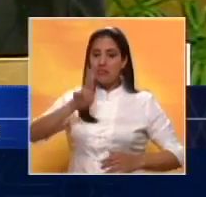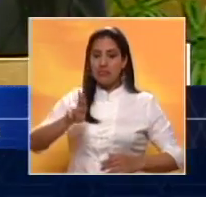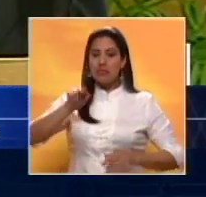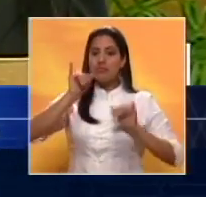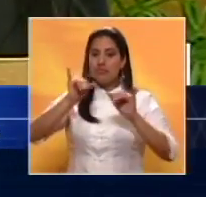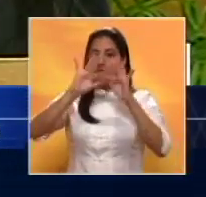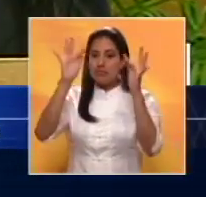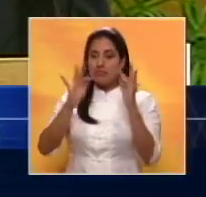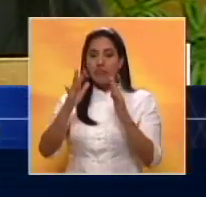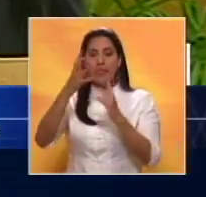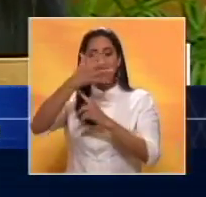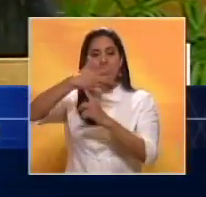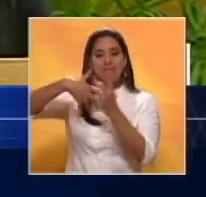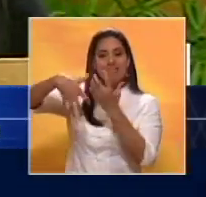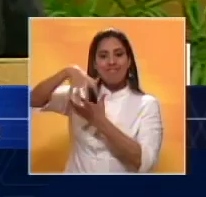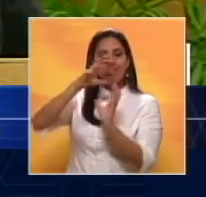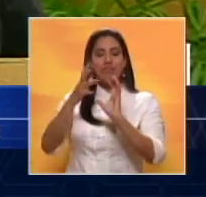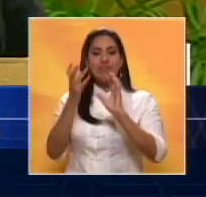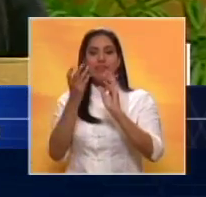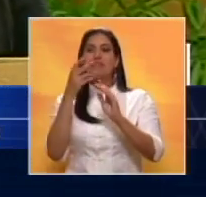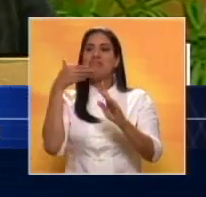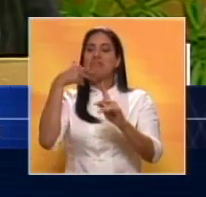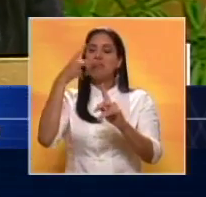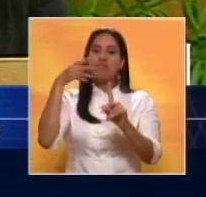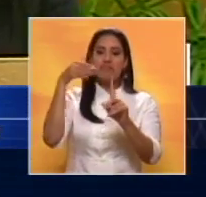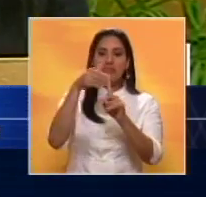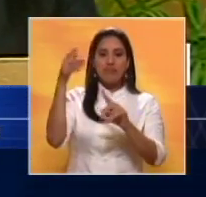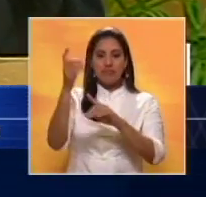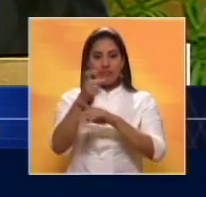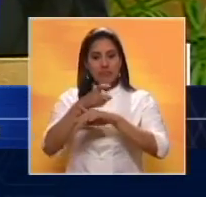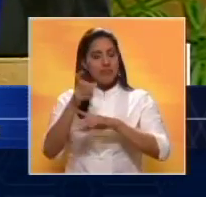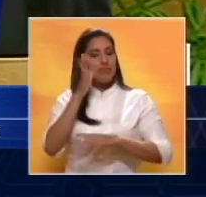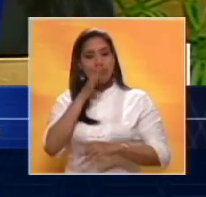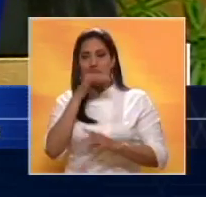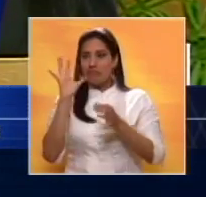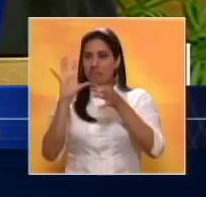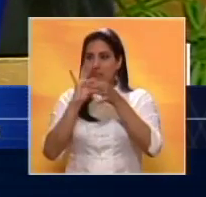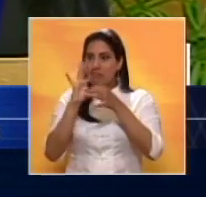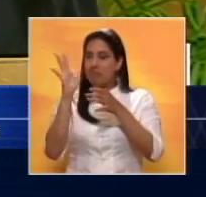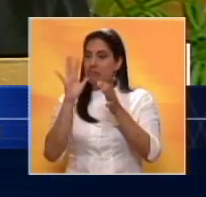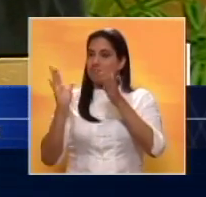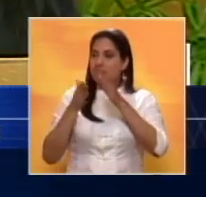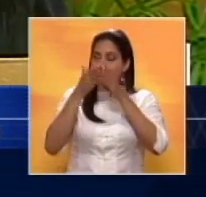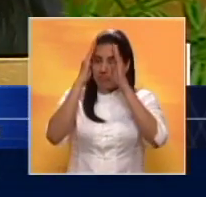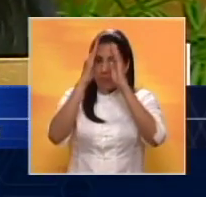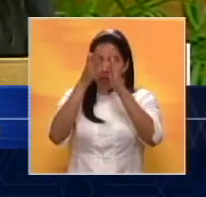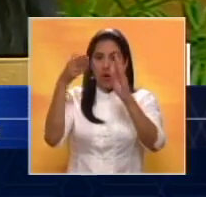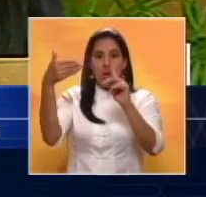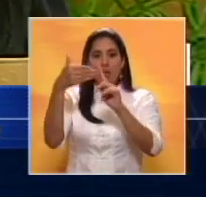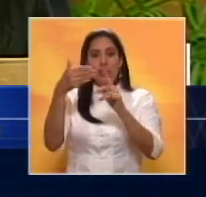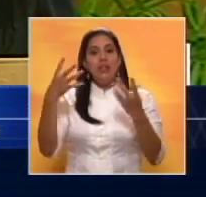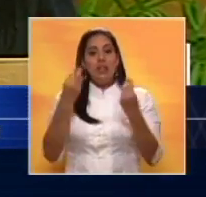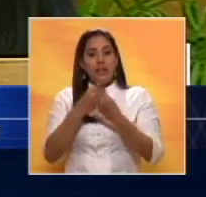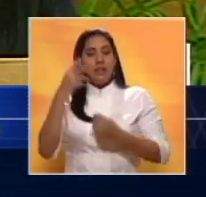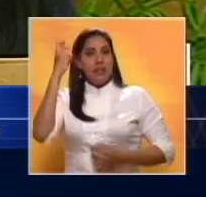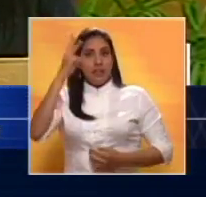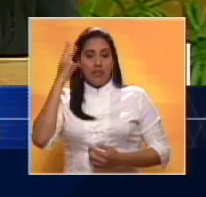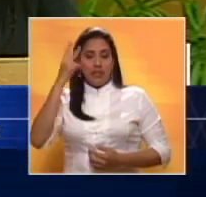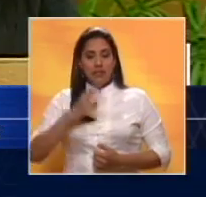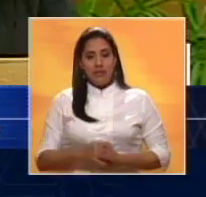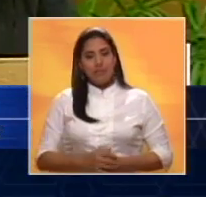utilizarlo como una herramienta geopolítica para derrocar gobiernos que no son afines ni están alineados con los intereses de